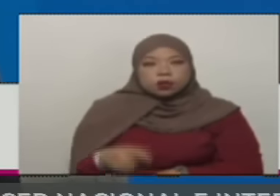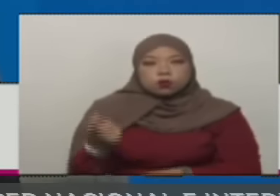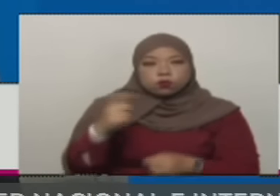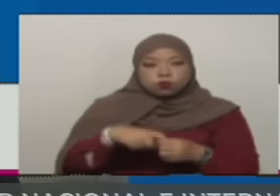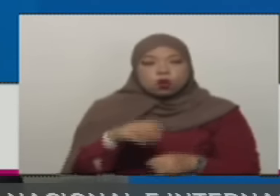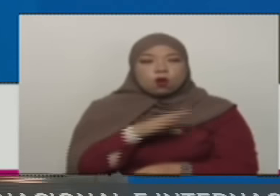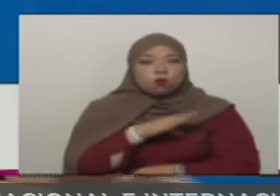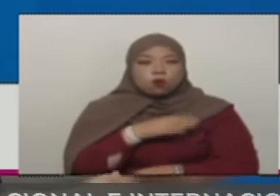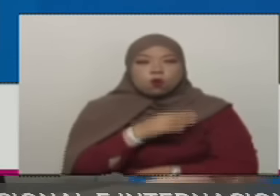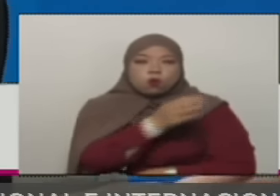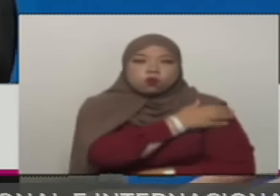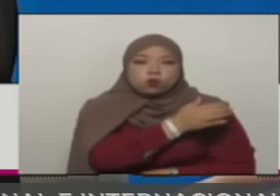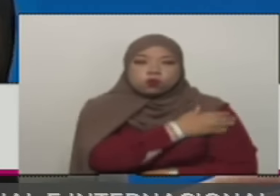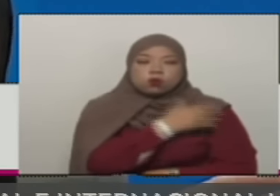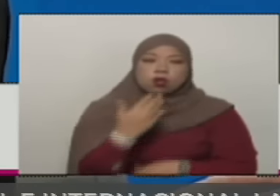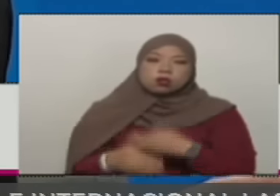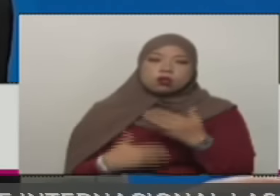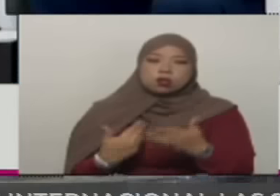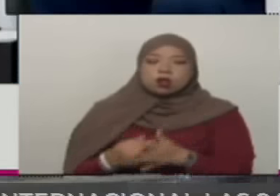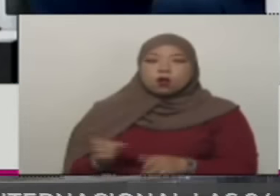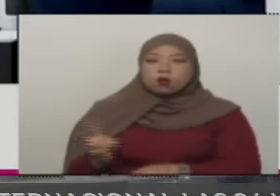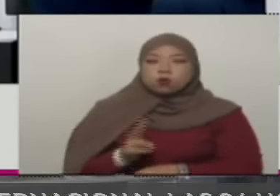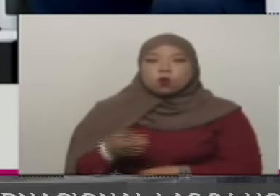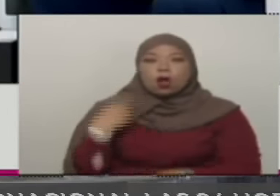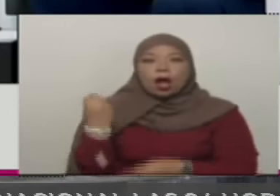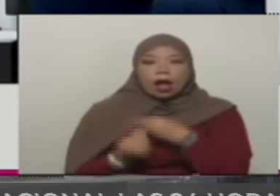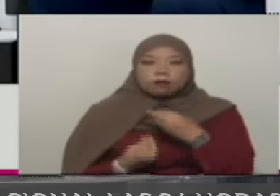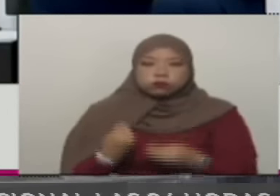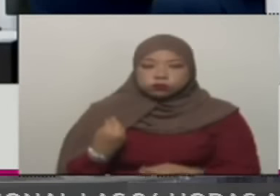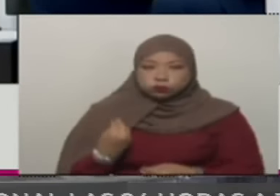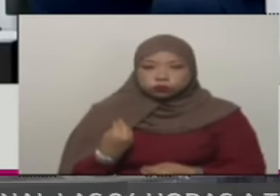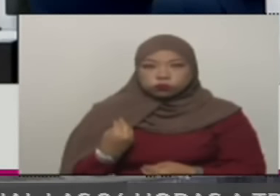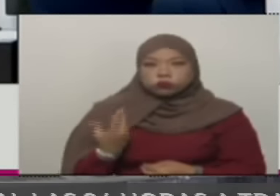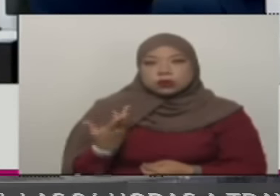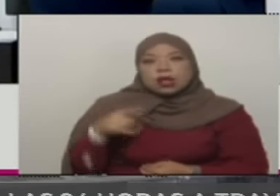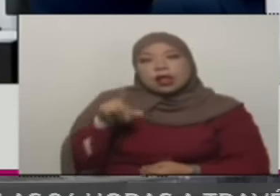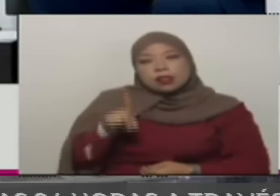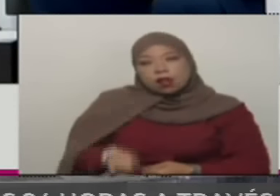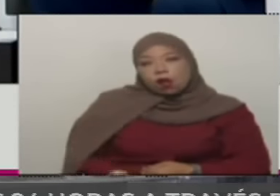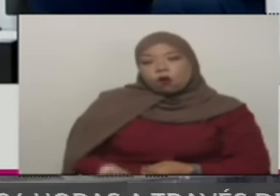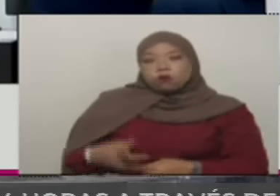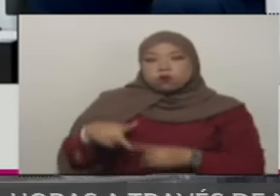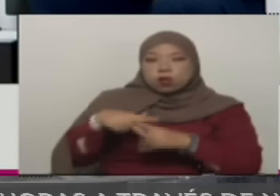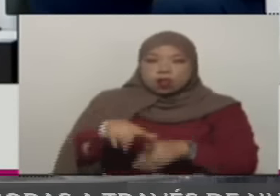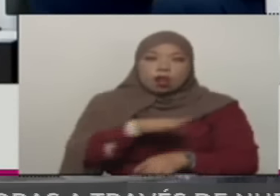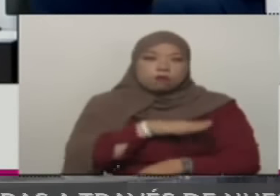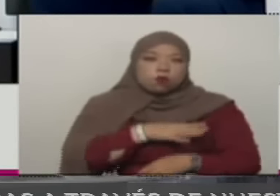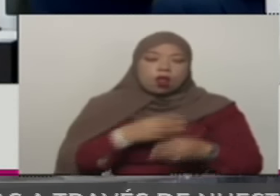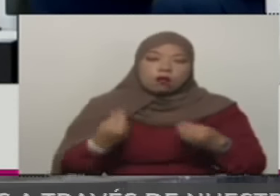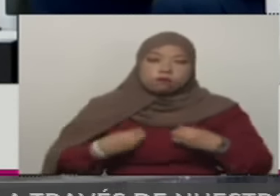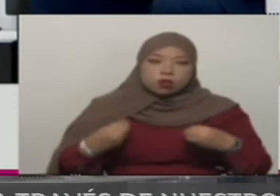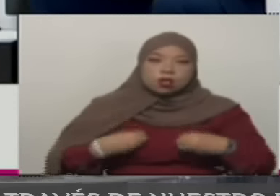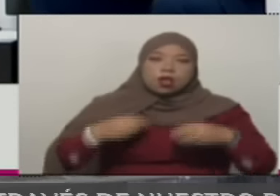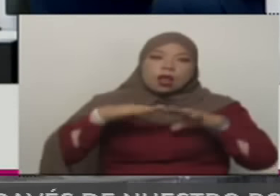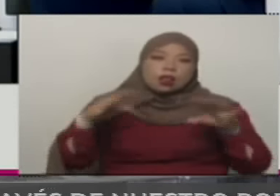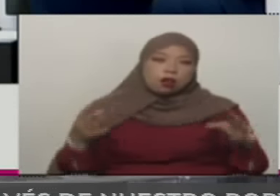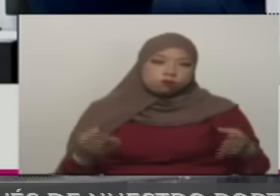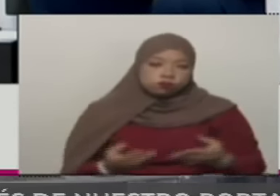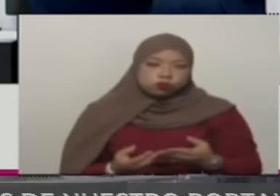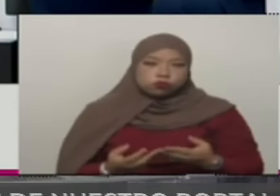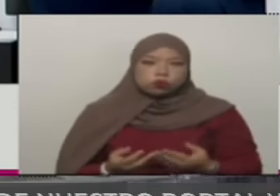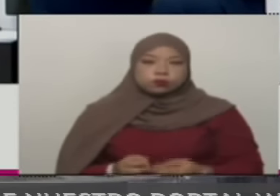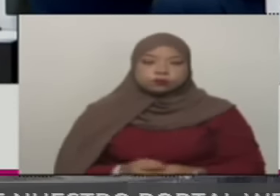propia oposición una división que ya venía ocurriendo y que quizás estaba también poniendo en riesgo la propia vida de Edmundo González